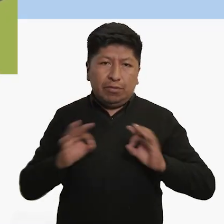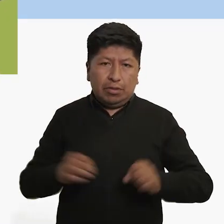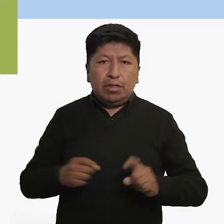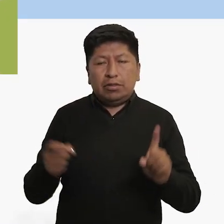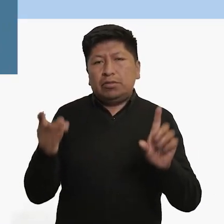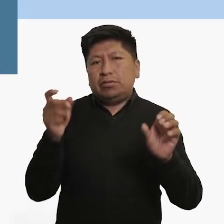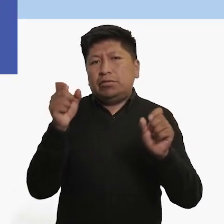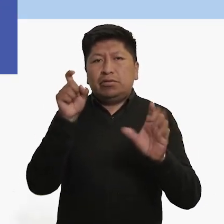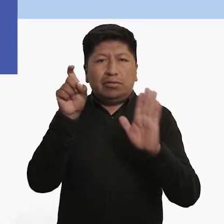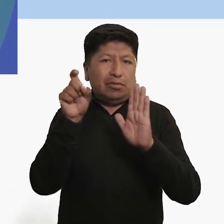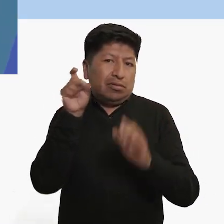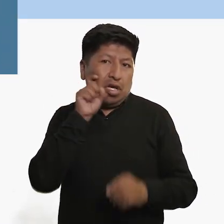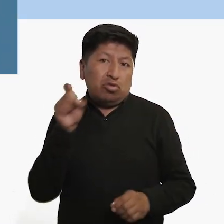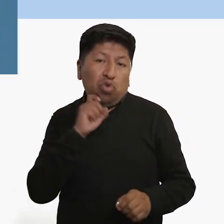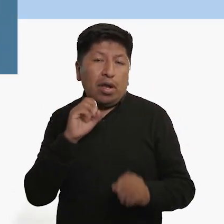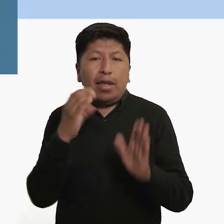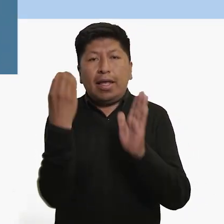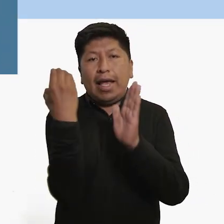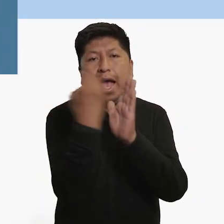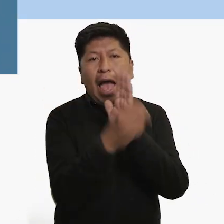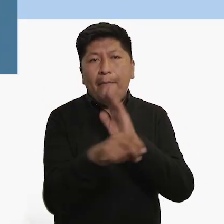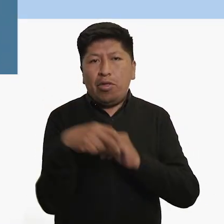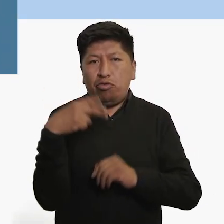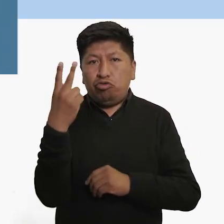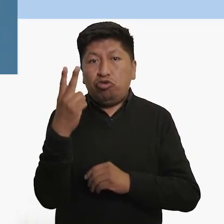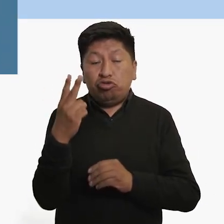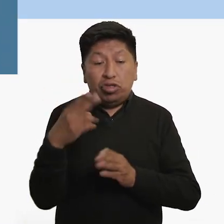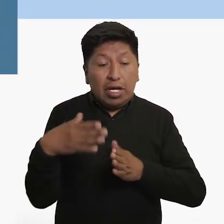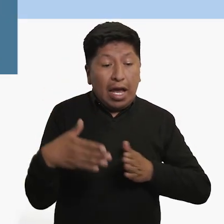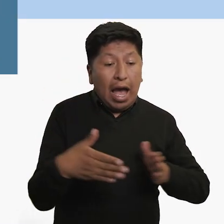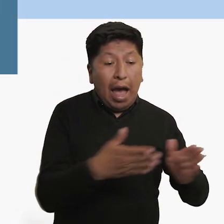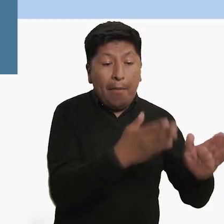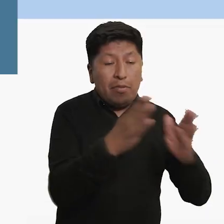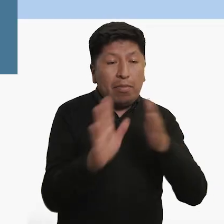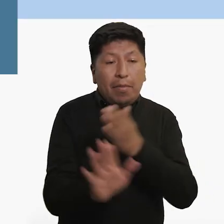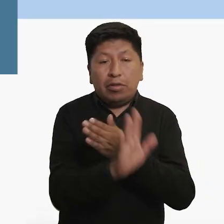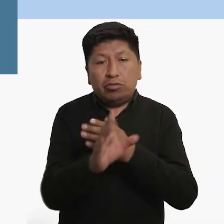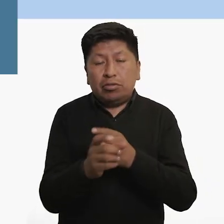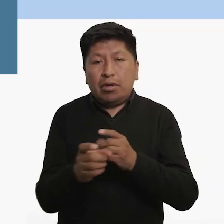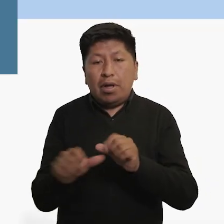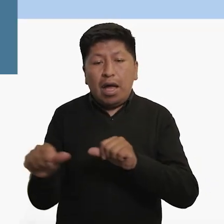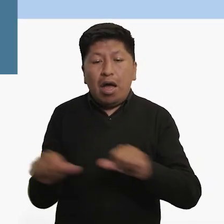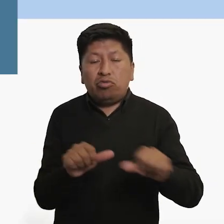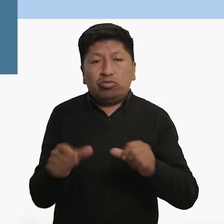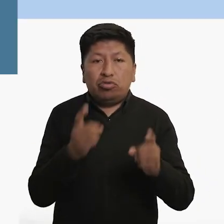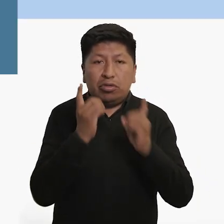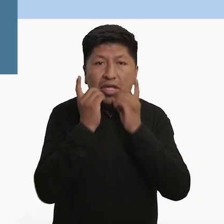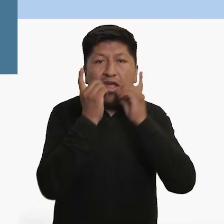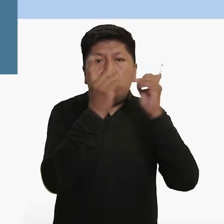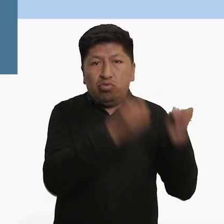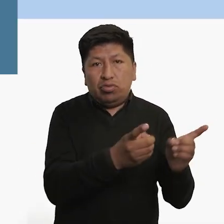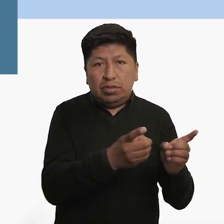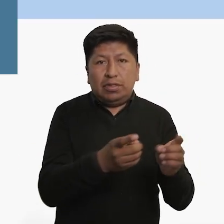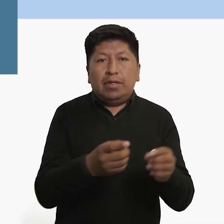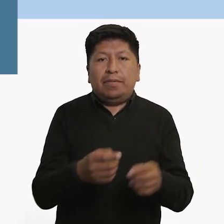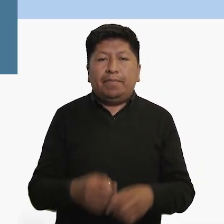educativo. Capítulo 2. Rutas para la prevención, actuación y denuncia ante la violencia jerárquica.